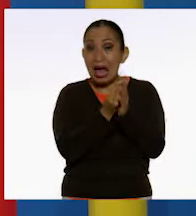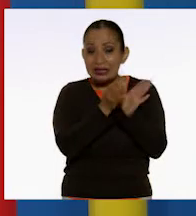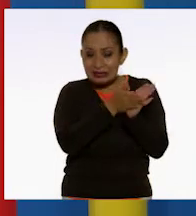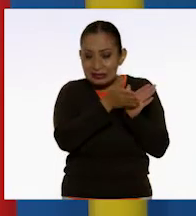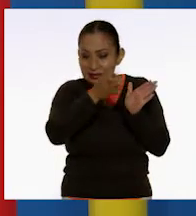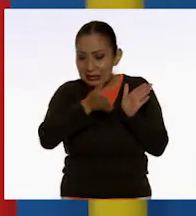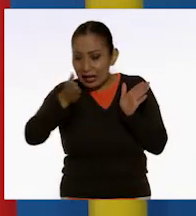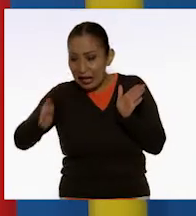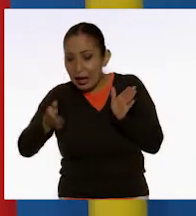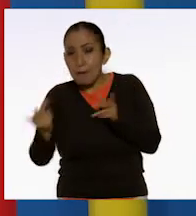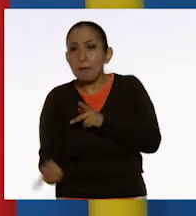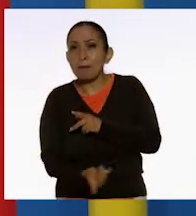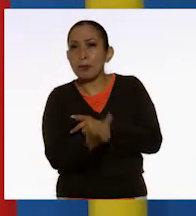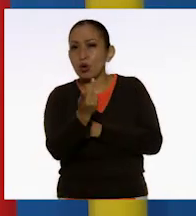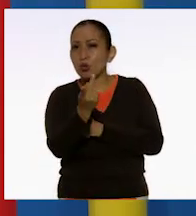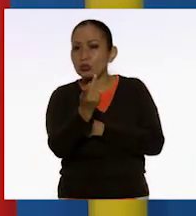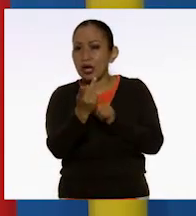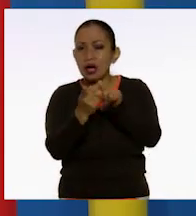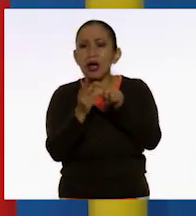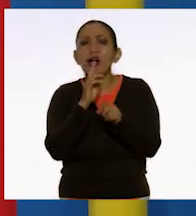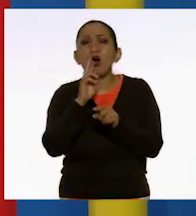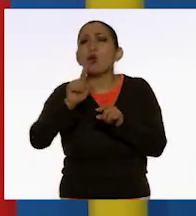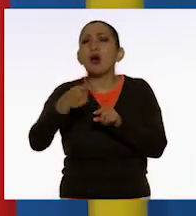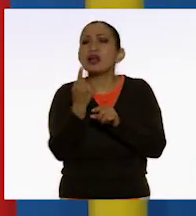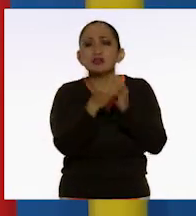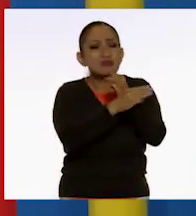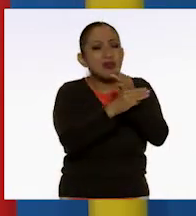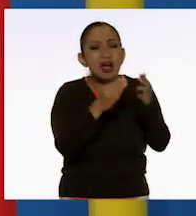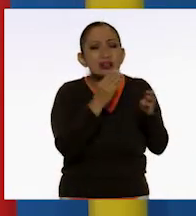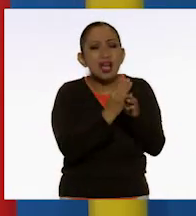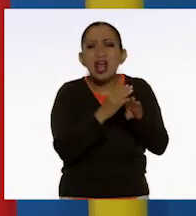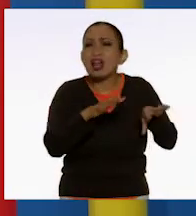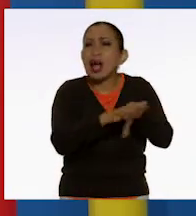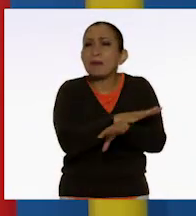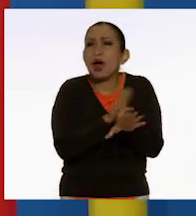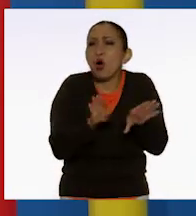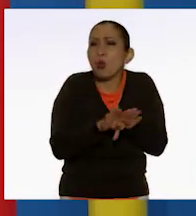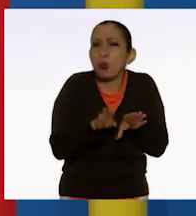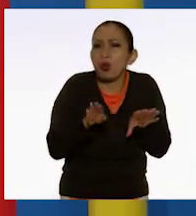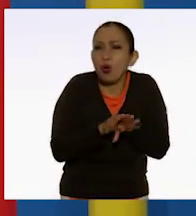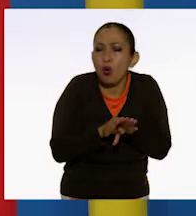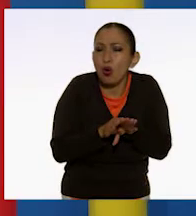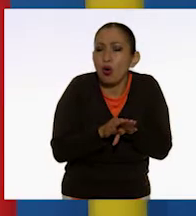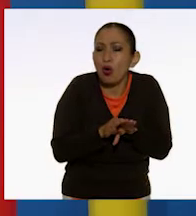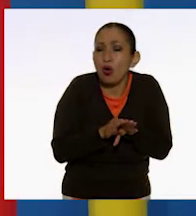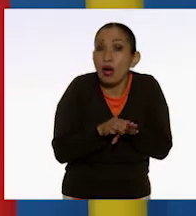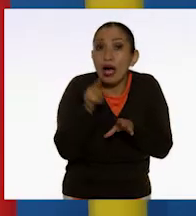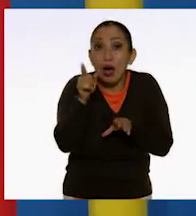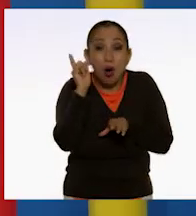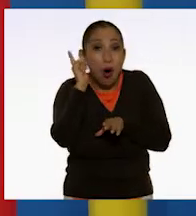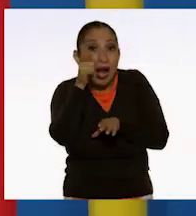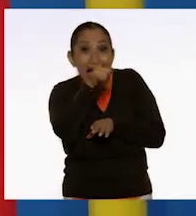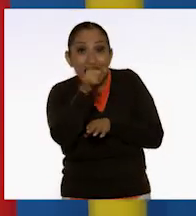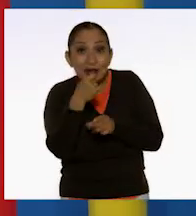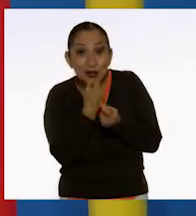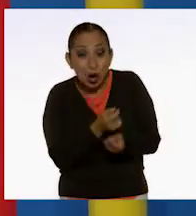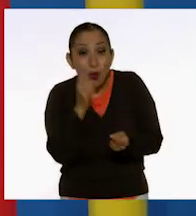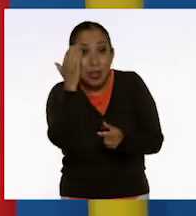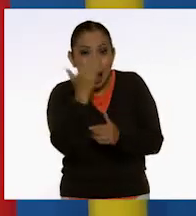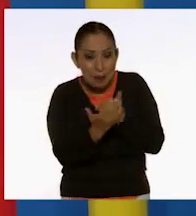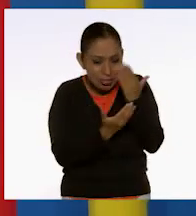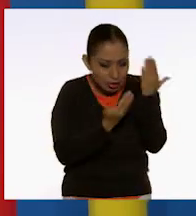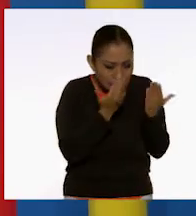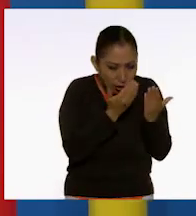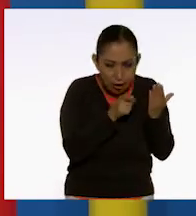de contestar la pregunta: ¿cómo son los materiales y sus cambios? Esperando que niñas y niños, al terminar su